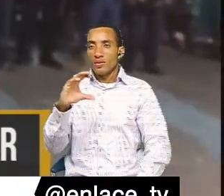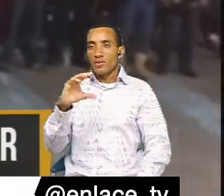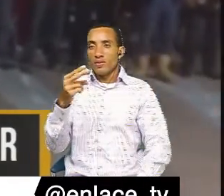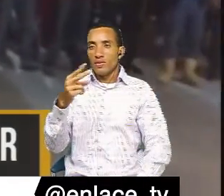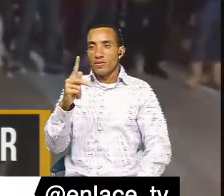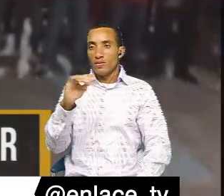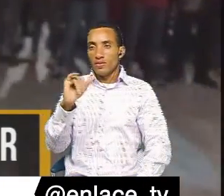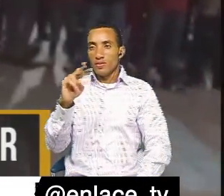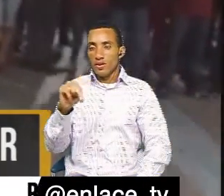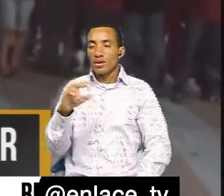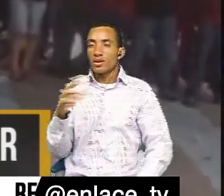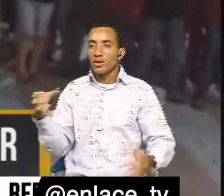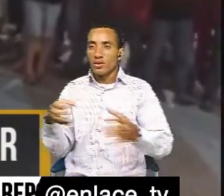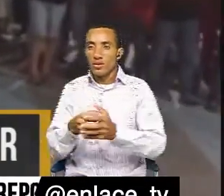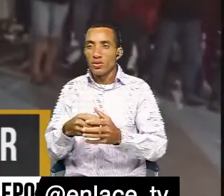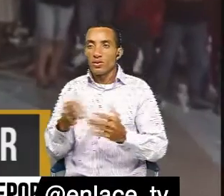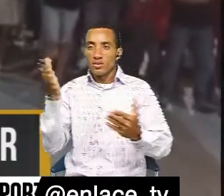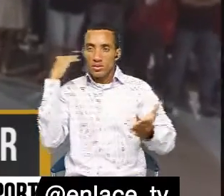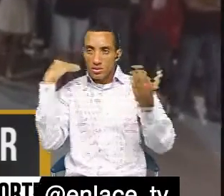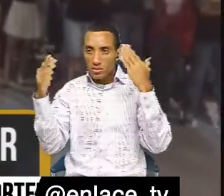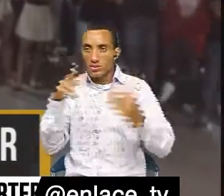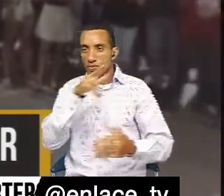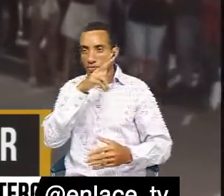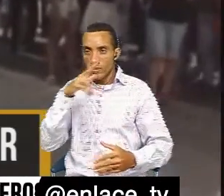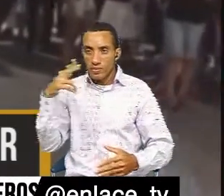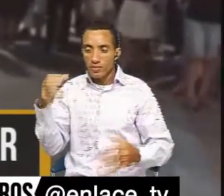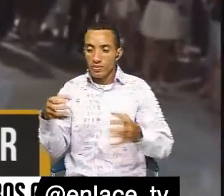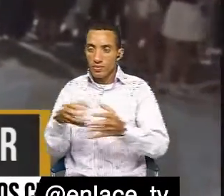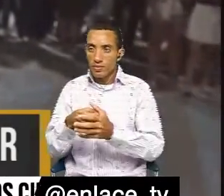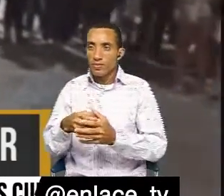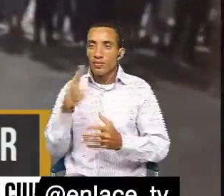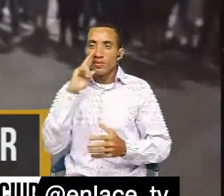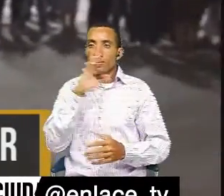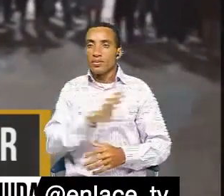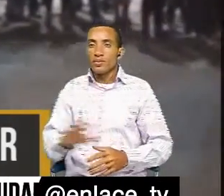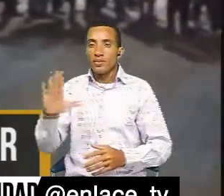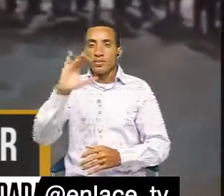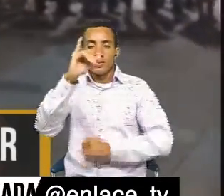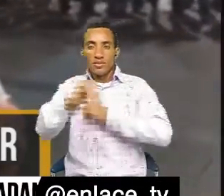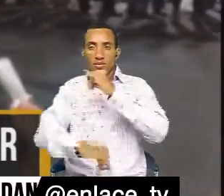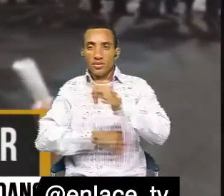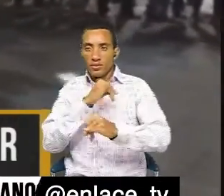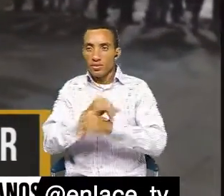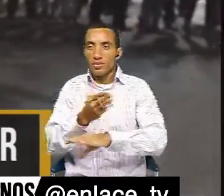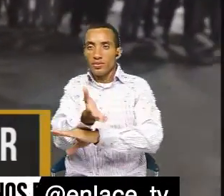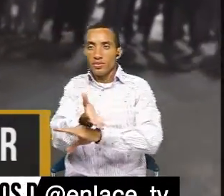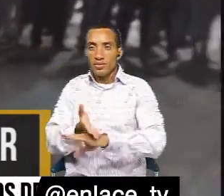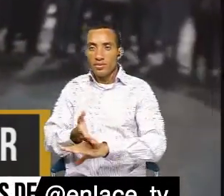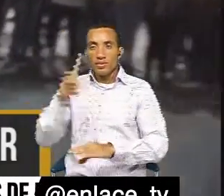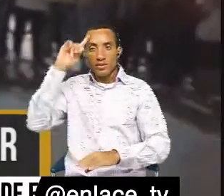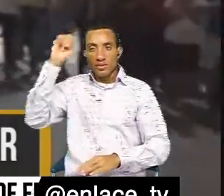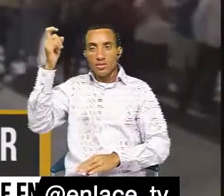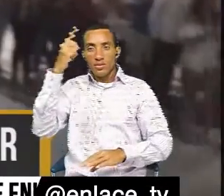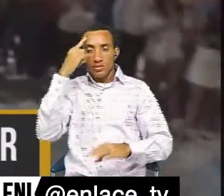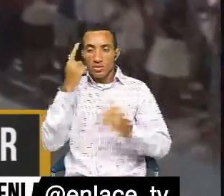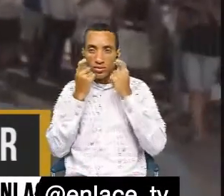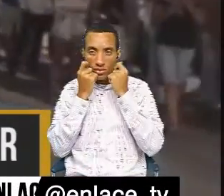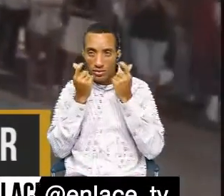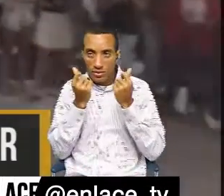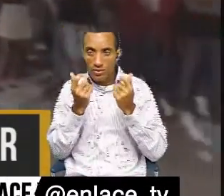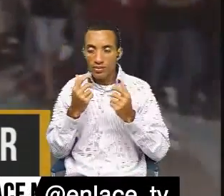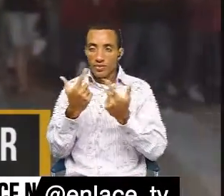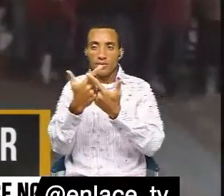social, campesino, étnico, ambiental, sindical, de carácter nacional y mundial, exigir al gobierno de Juan Manuel Santos la libertad de